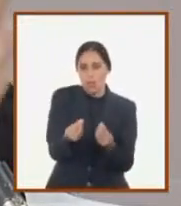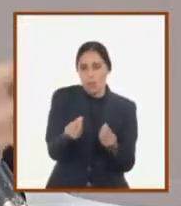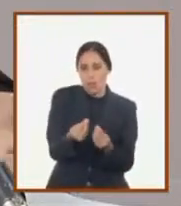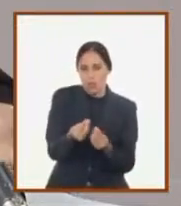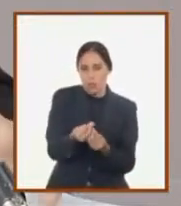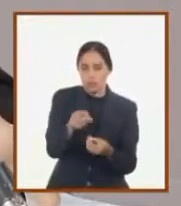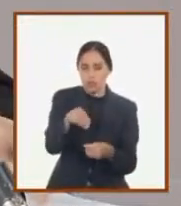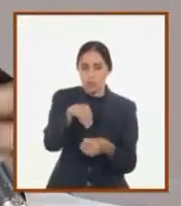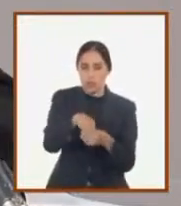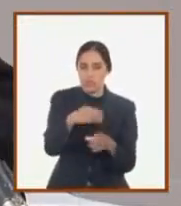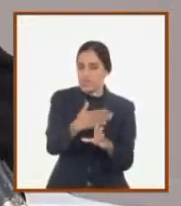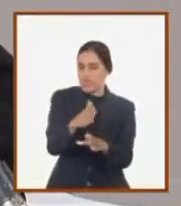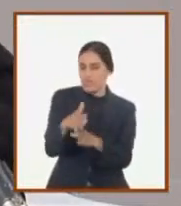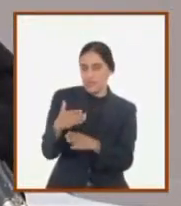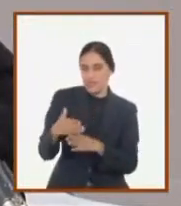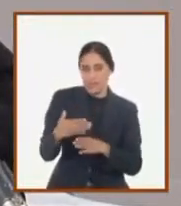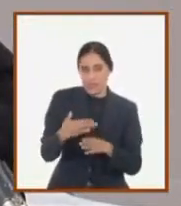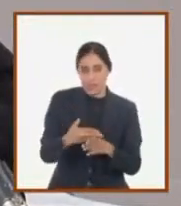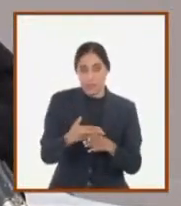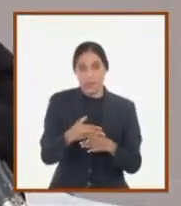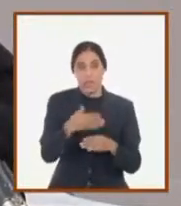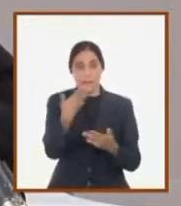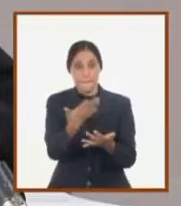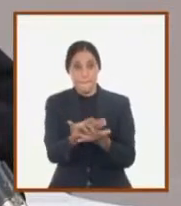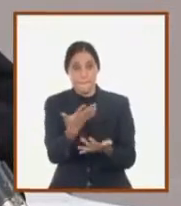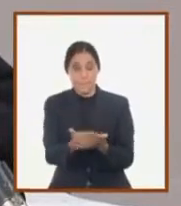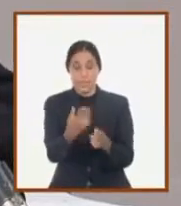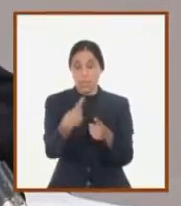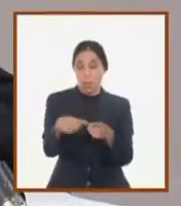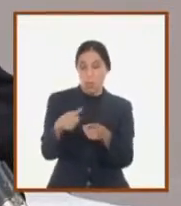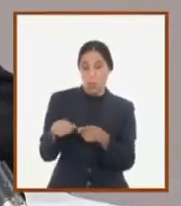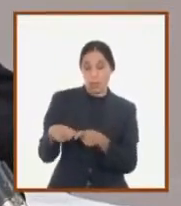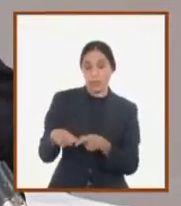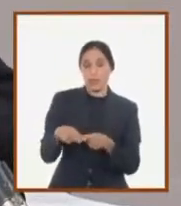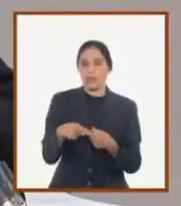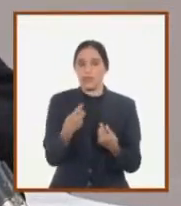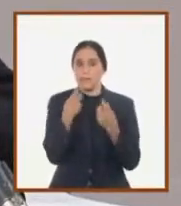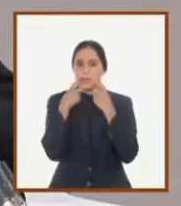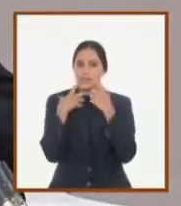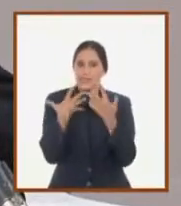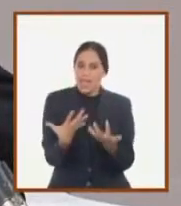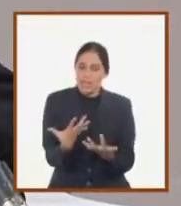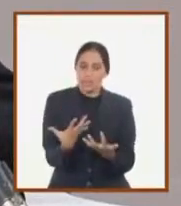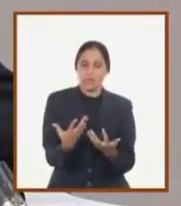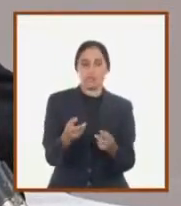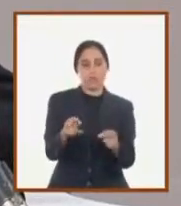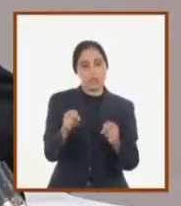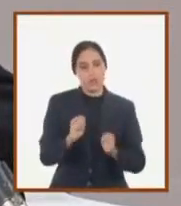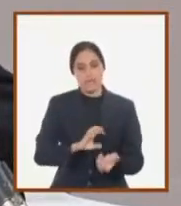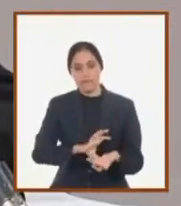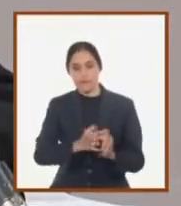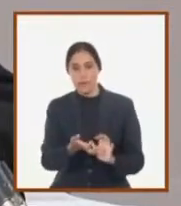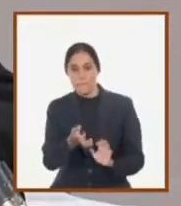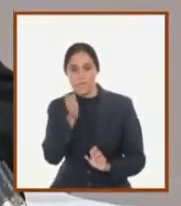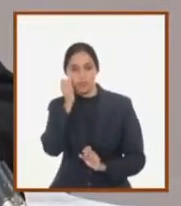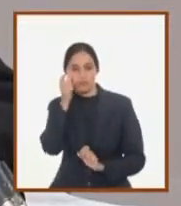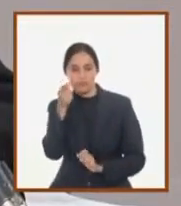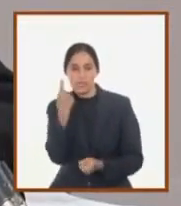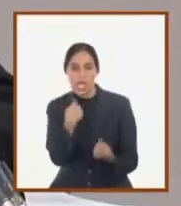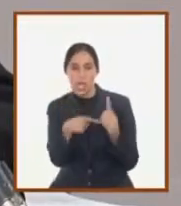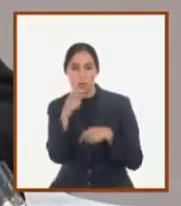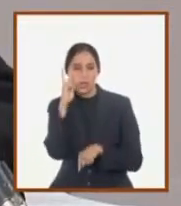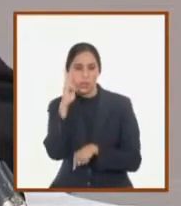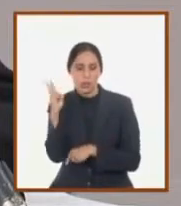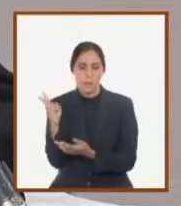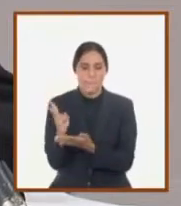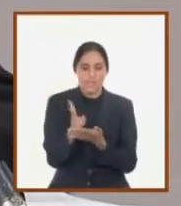pertenecían a diferentes eh editoriales Para hacer un libro que recogiera las memorias de la visita del